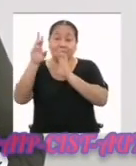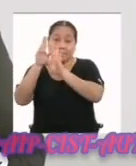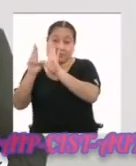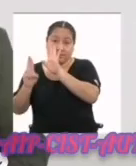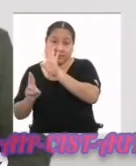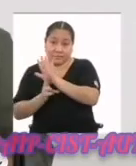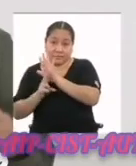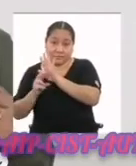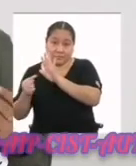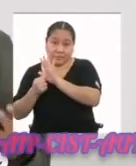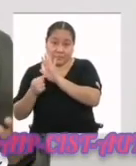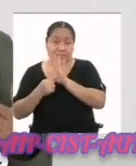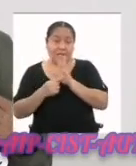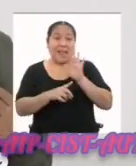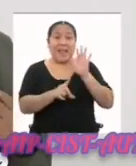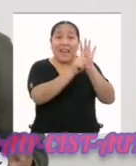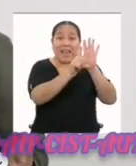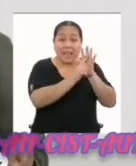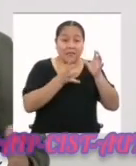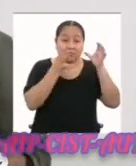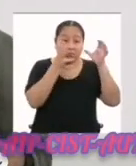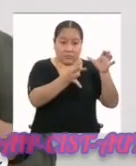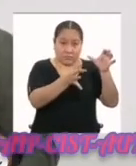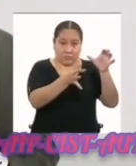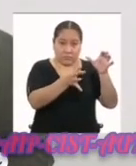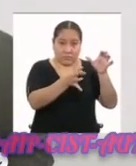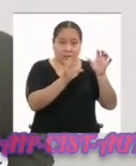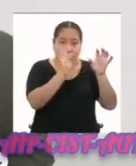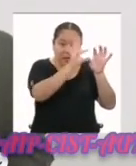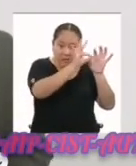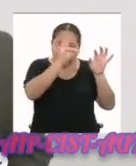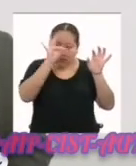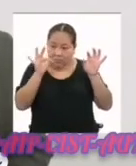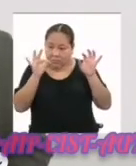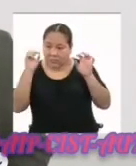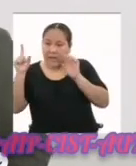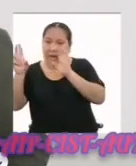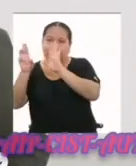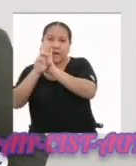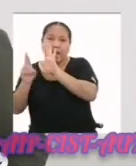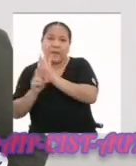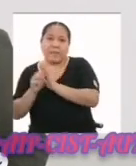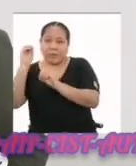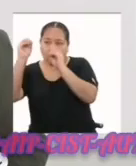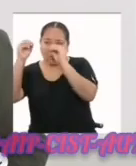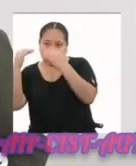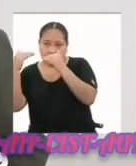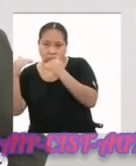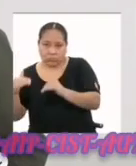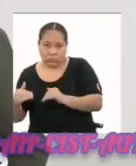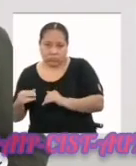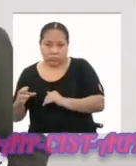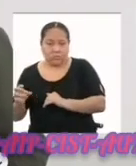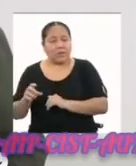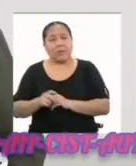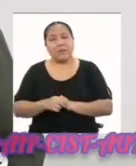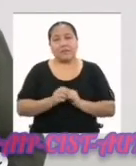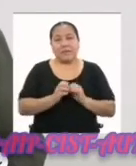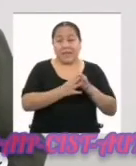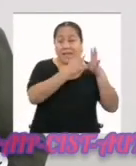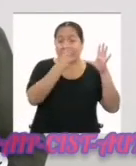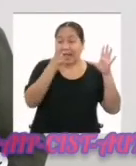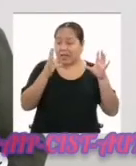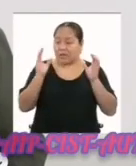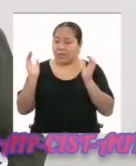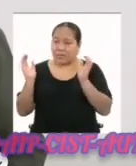las leyes son reglamentos generales. También existen otros que son de menor alcance.